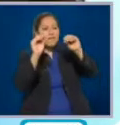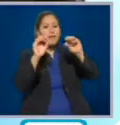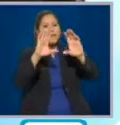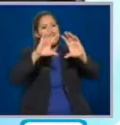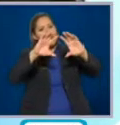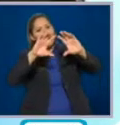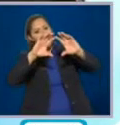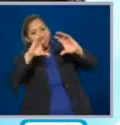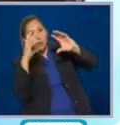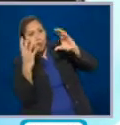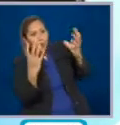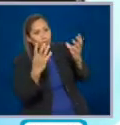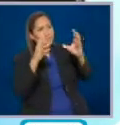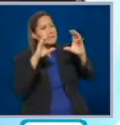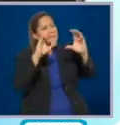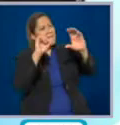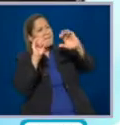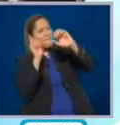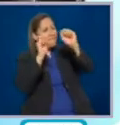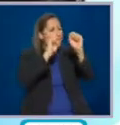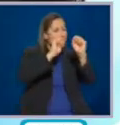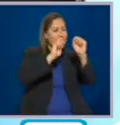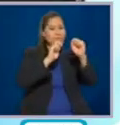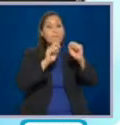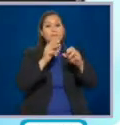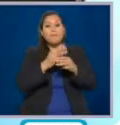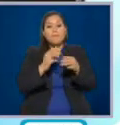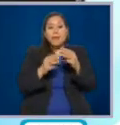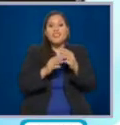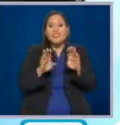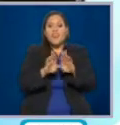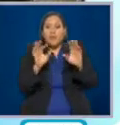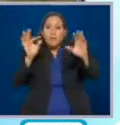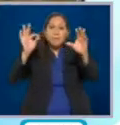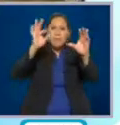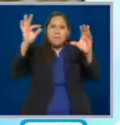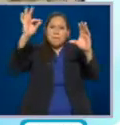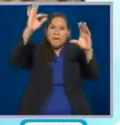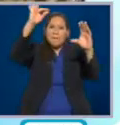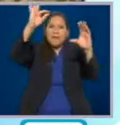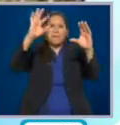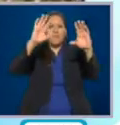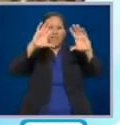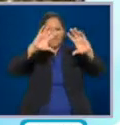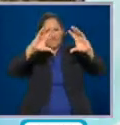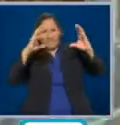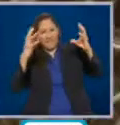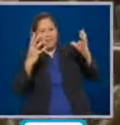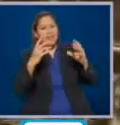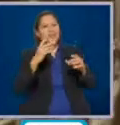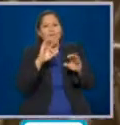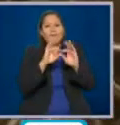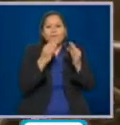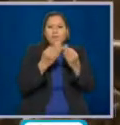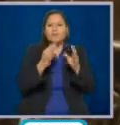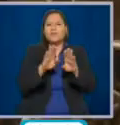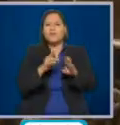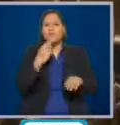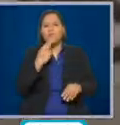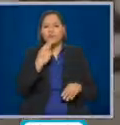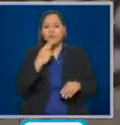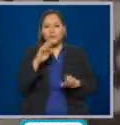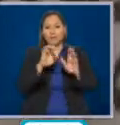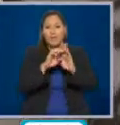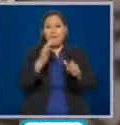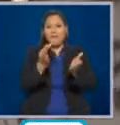curvas y entender como la misma materialidad de eso, de los elementos que usan, ¿no? Estos, por ejemplo, tubos